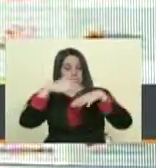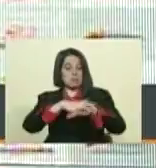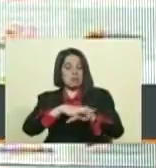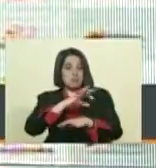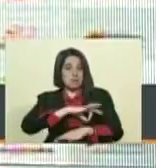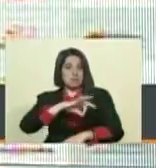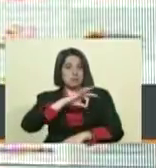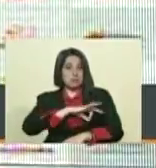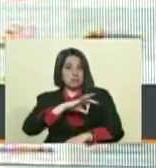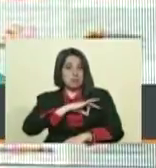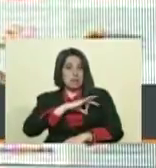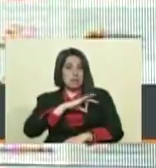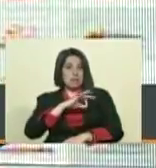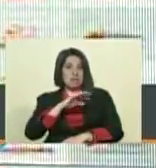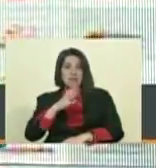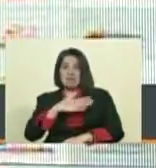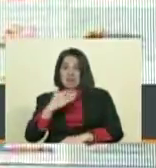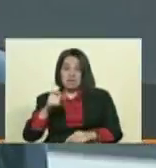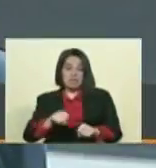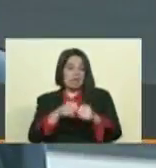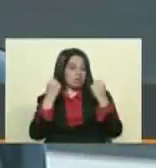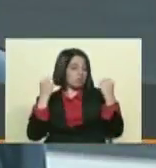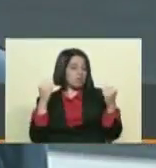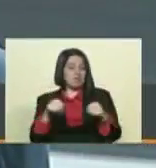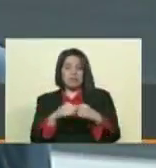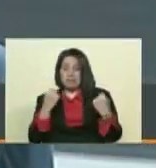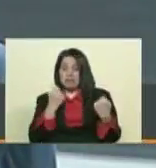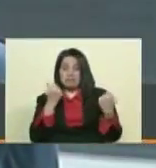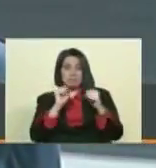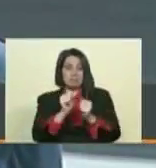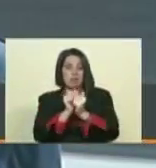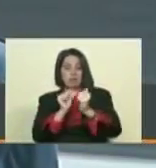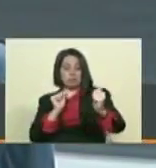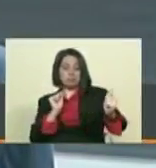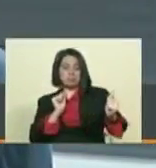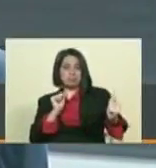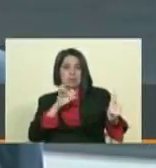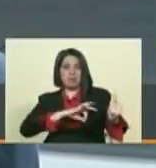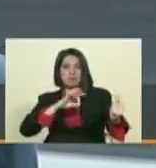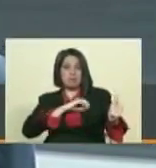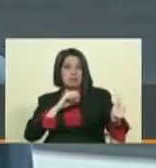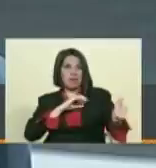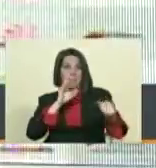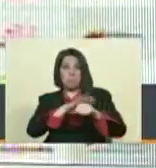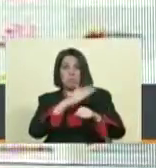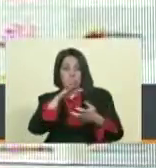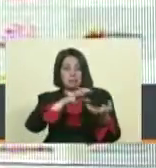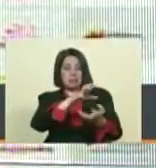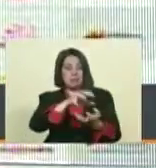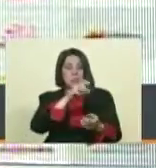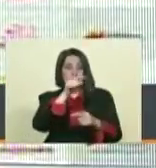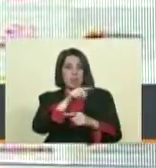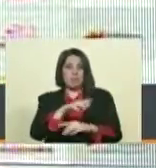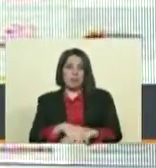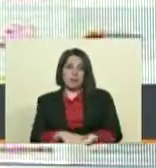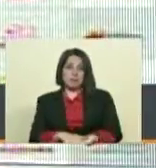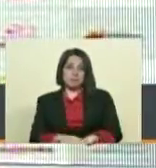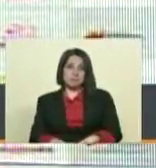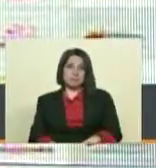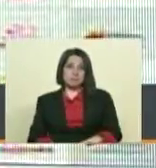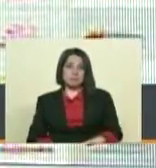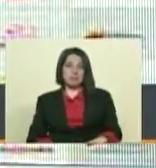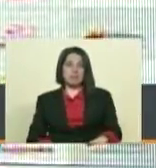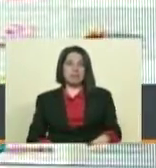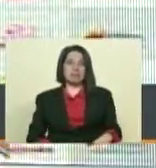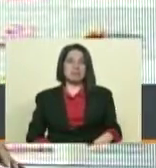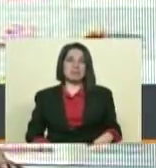sociedad, la trate de destruir o sea rechazado por la sociedad. Sobre todo una sociedad